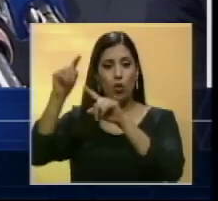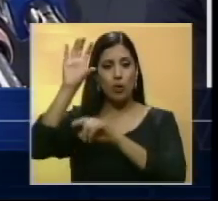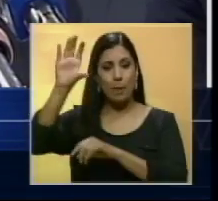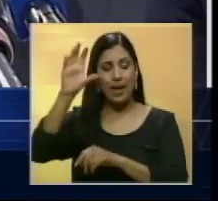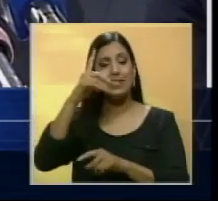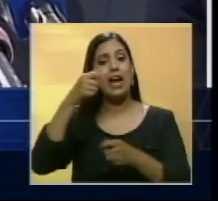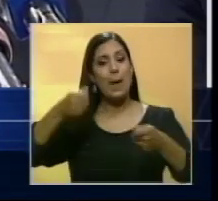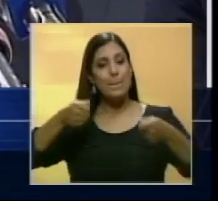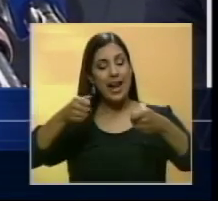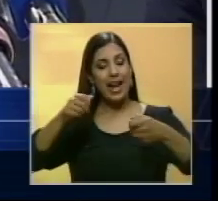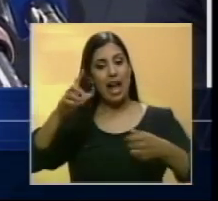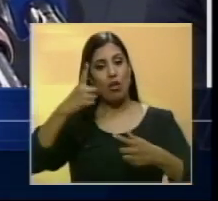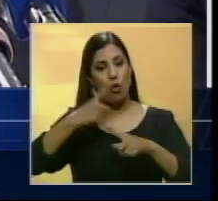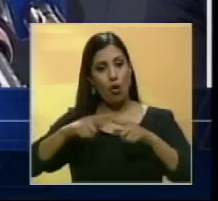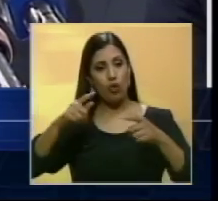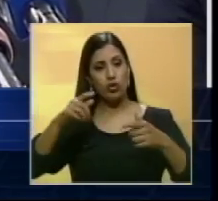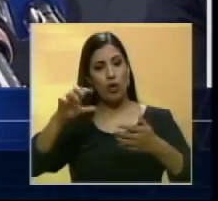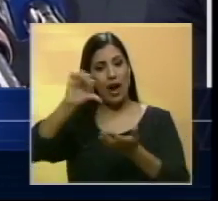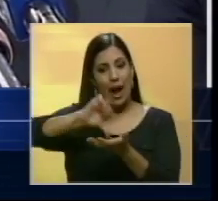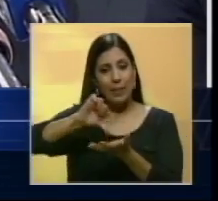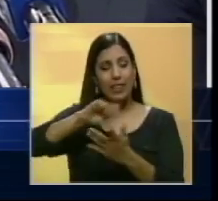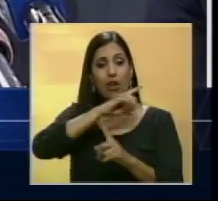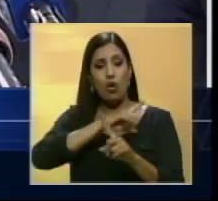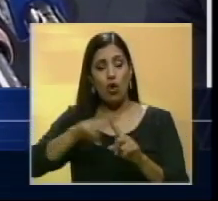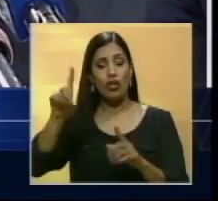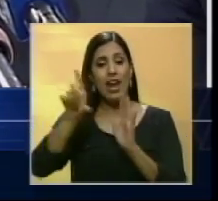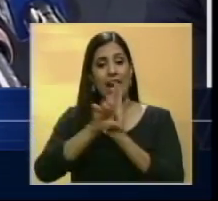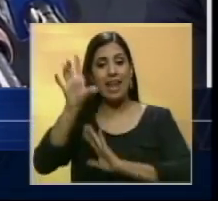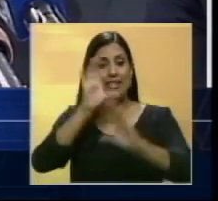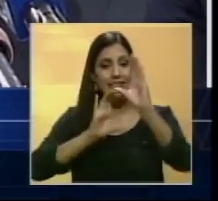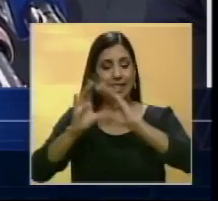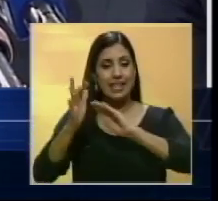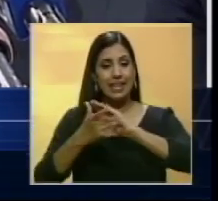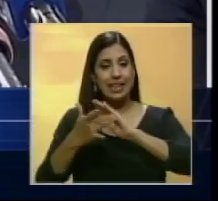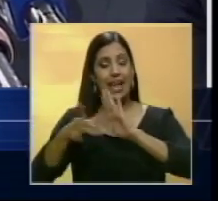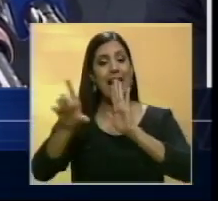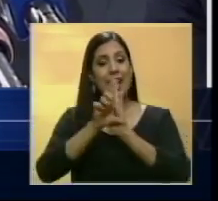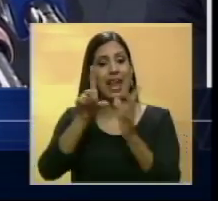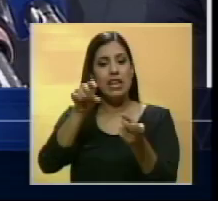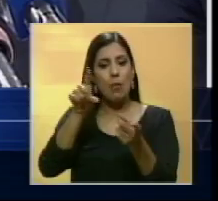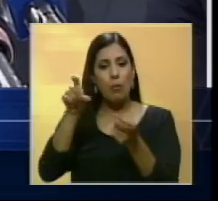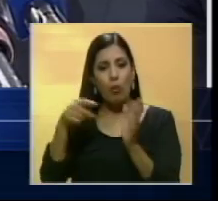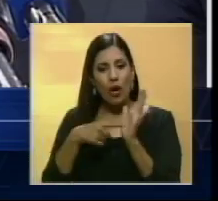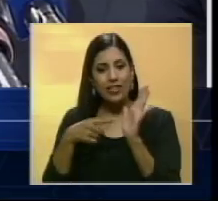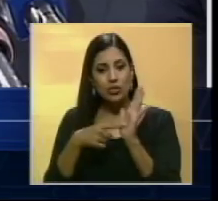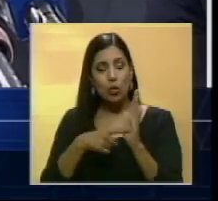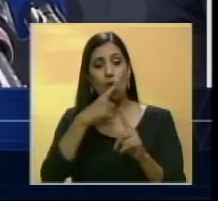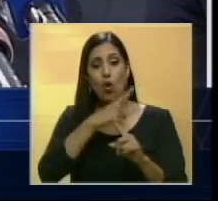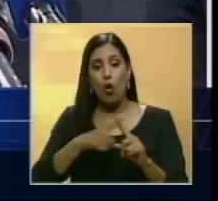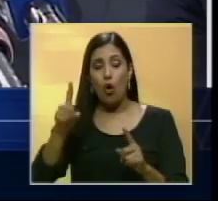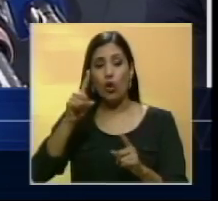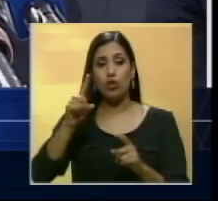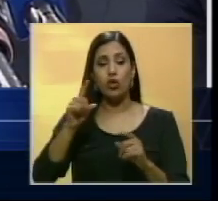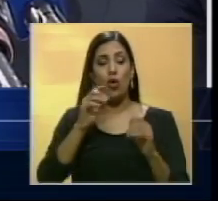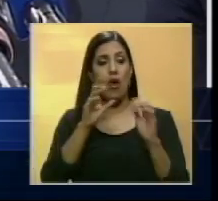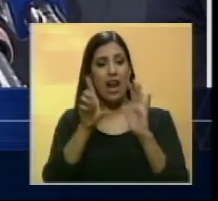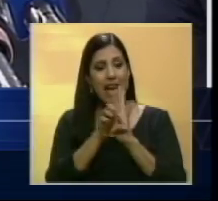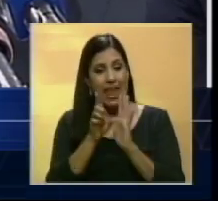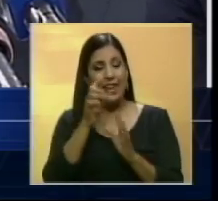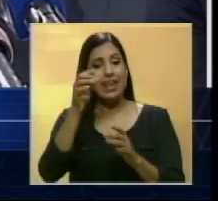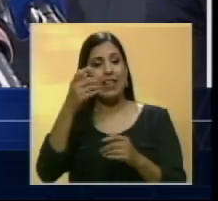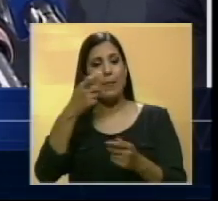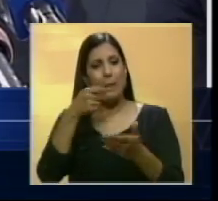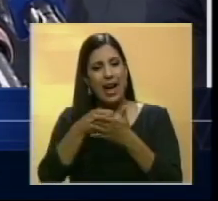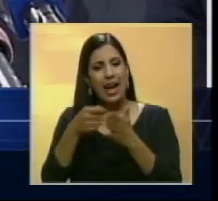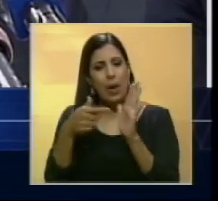de mercado de capitales, la ley de ciencia y tecnología, la ley de impuestos sobre la renta, el Código Orgánico